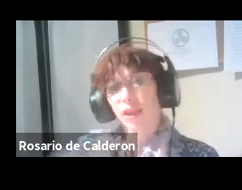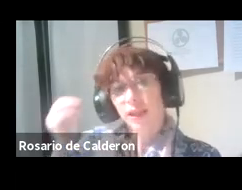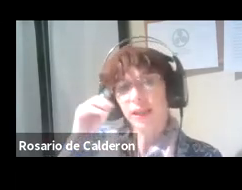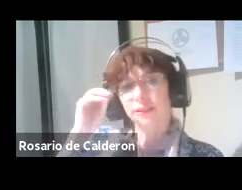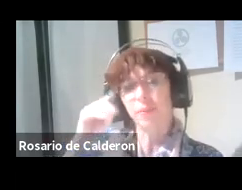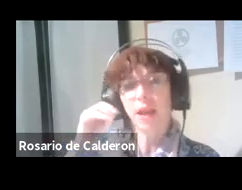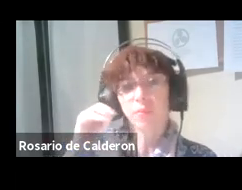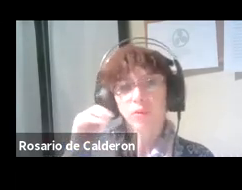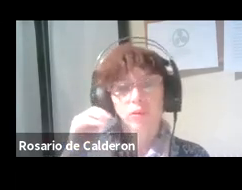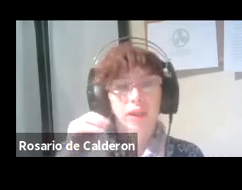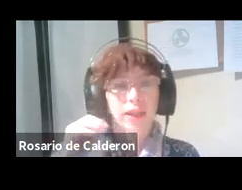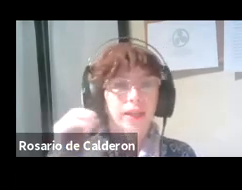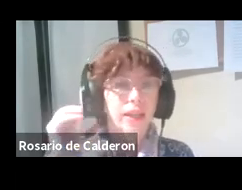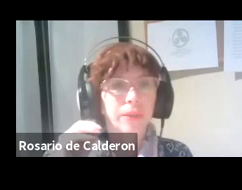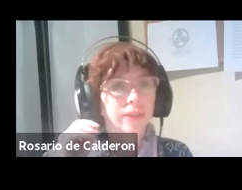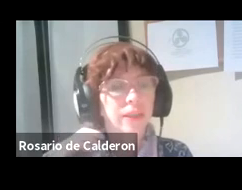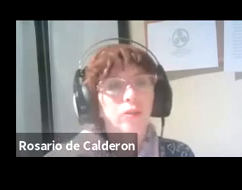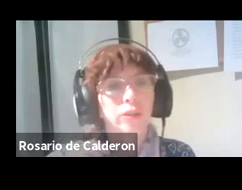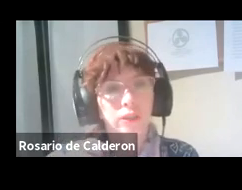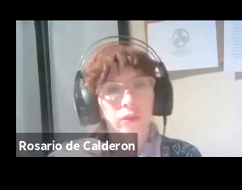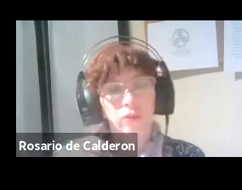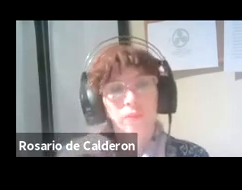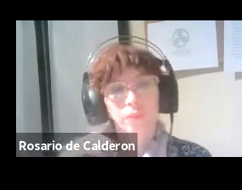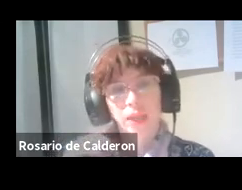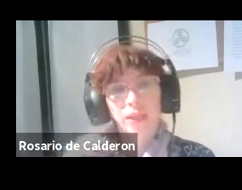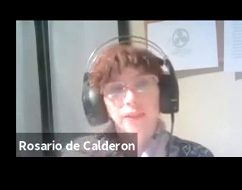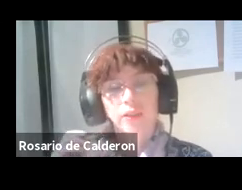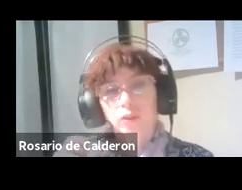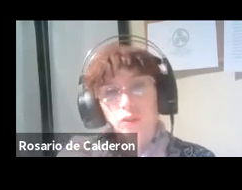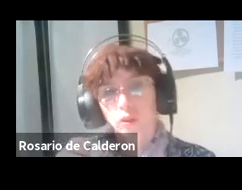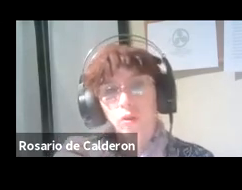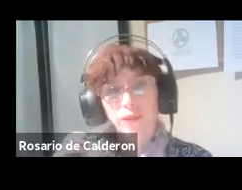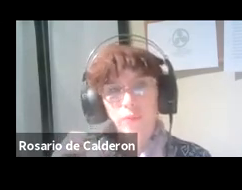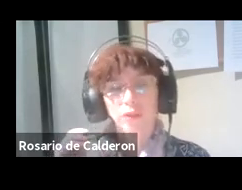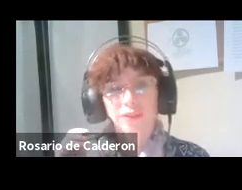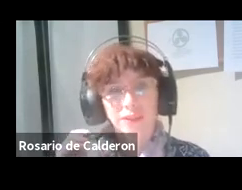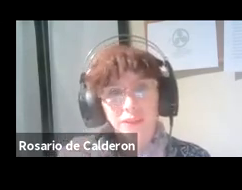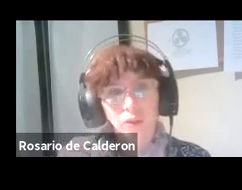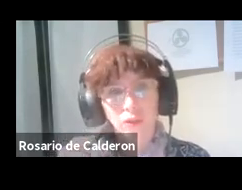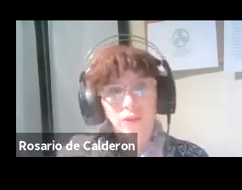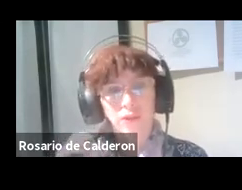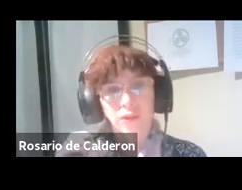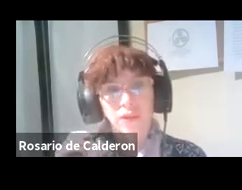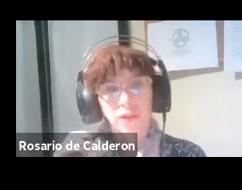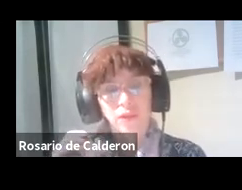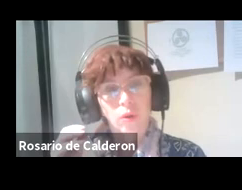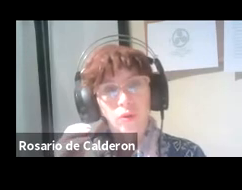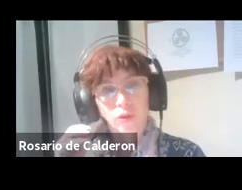y la sembramos en la mente de los niños si nosotros no hacemos distinciones